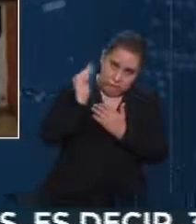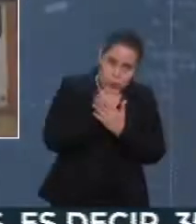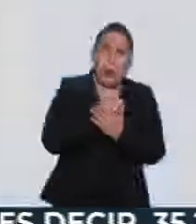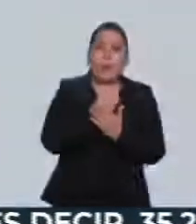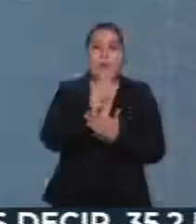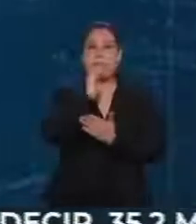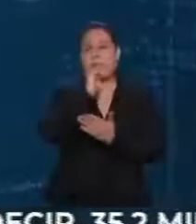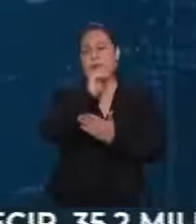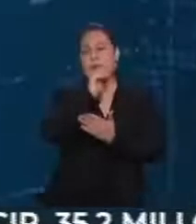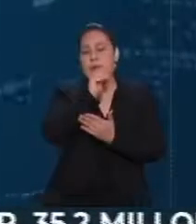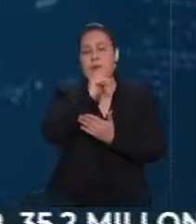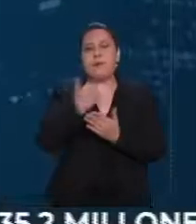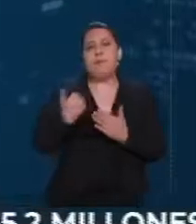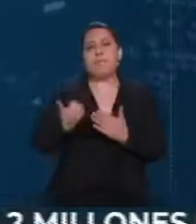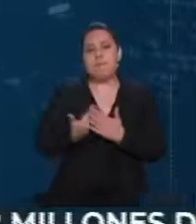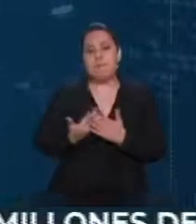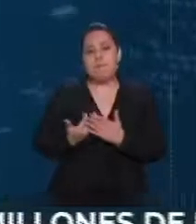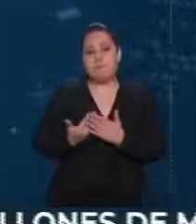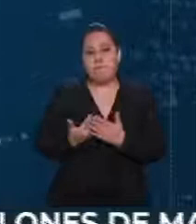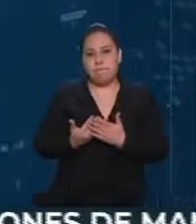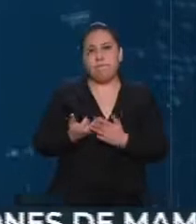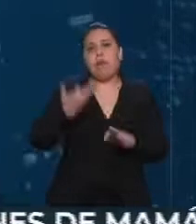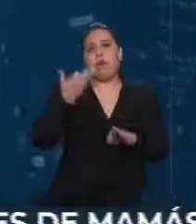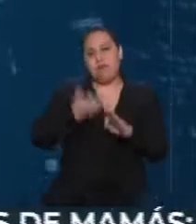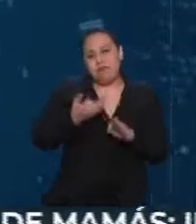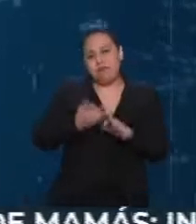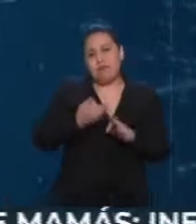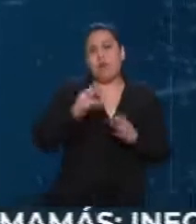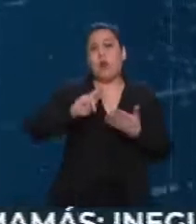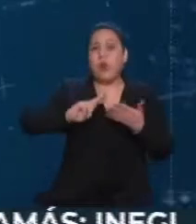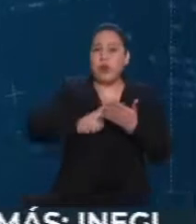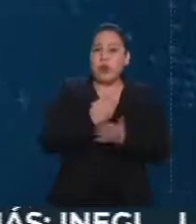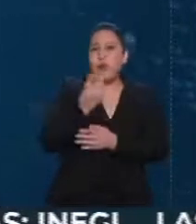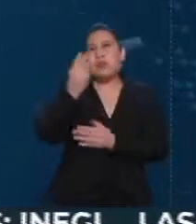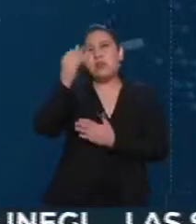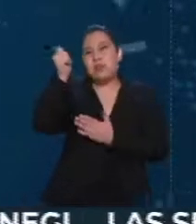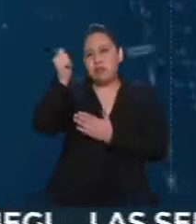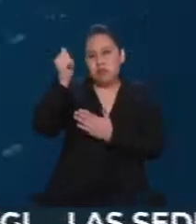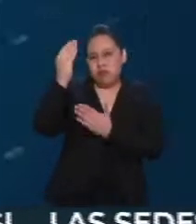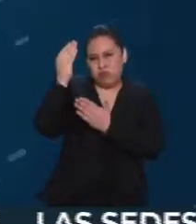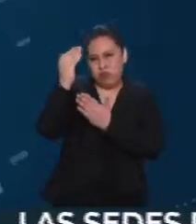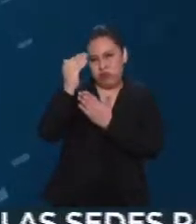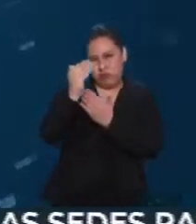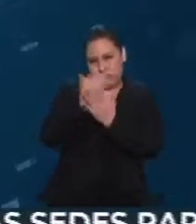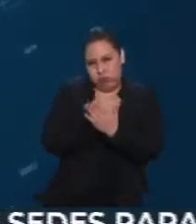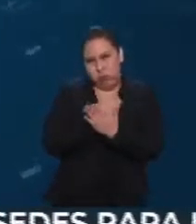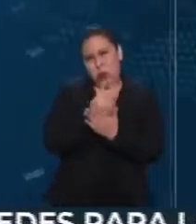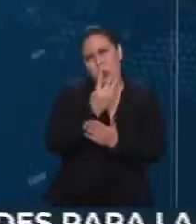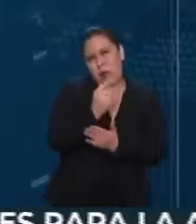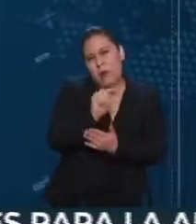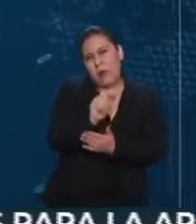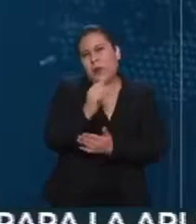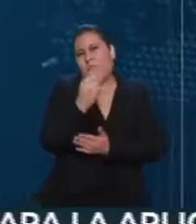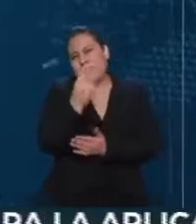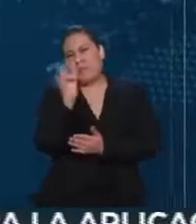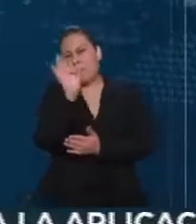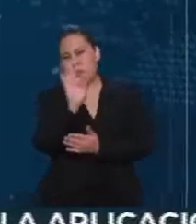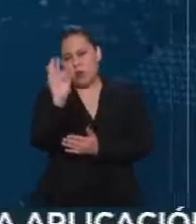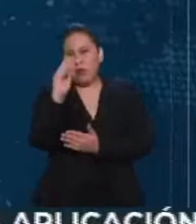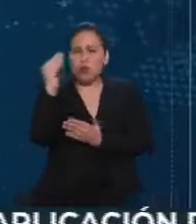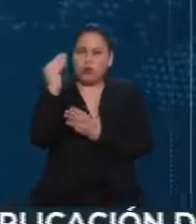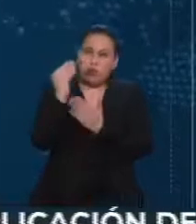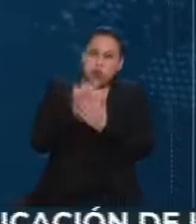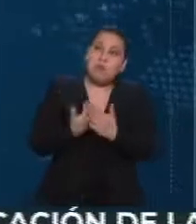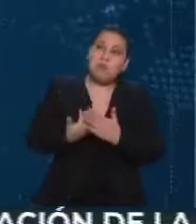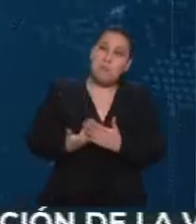nos iremos tendiendo nuevamente a ese 4.3% que está dentro de lo tolerable, ¿no? Recordar,